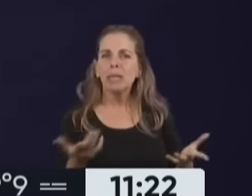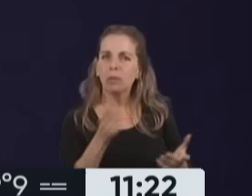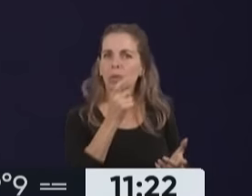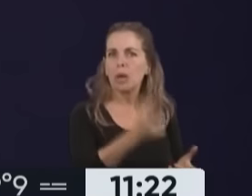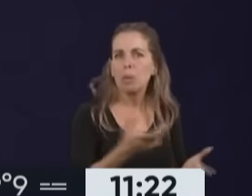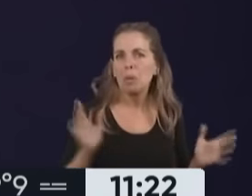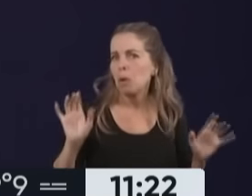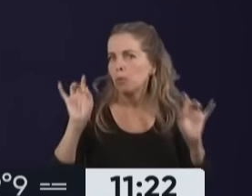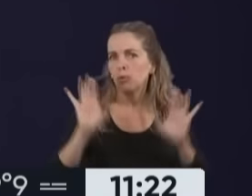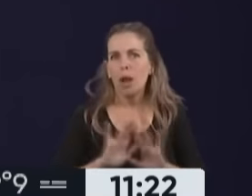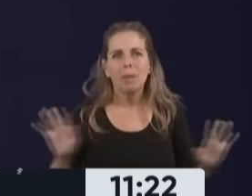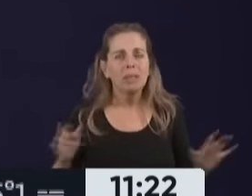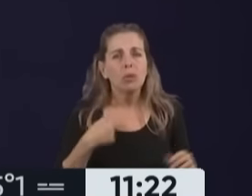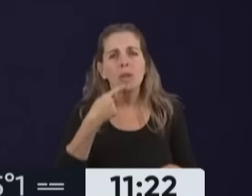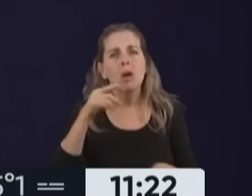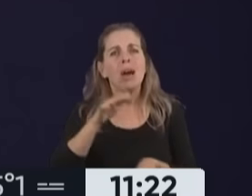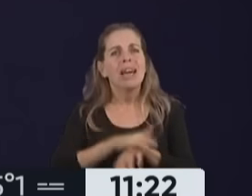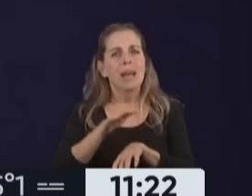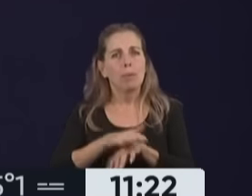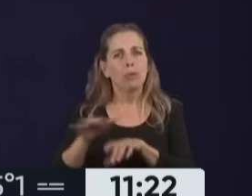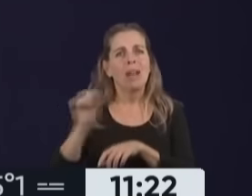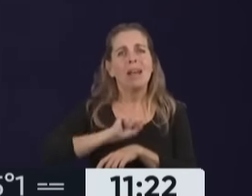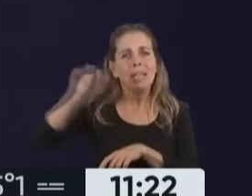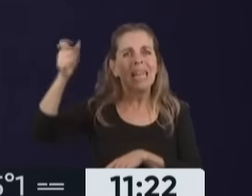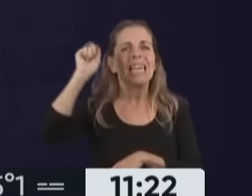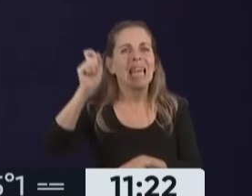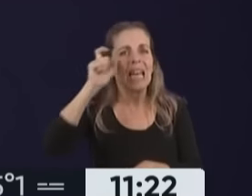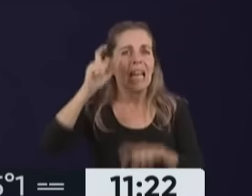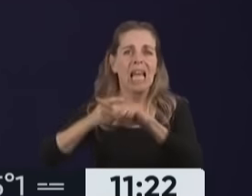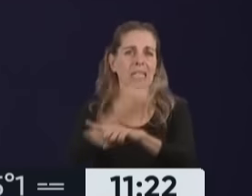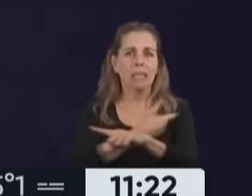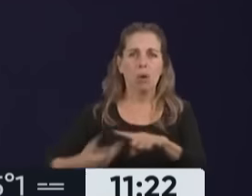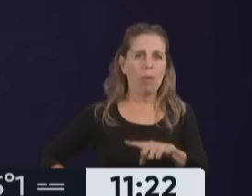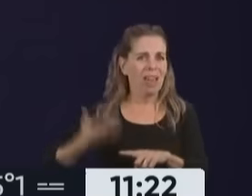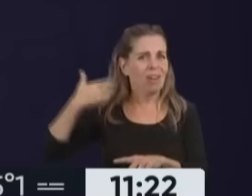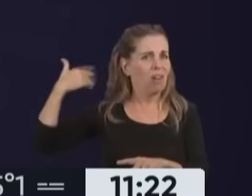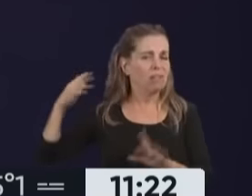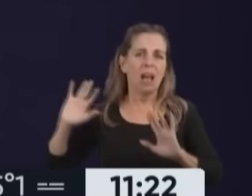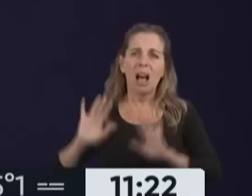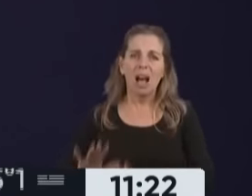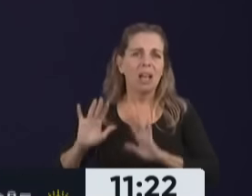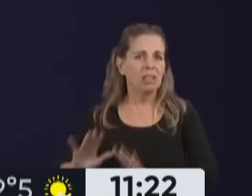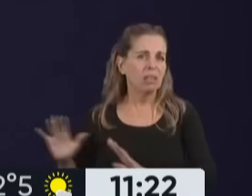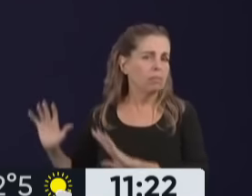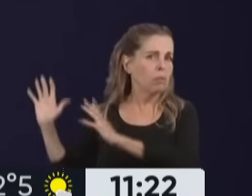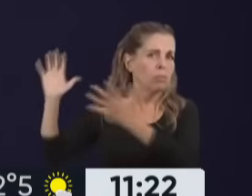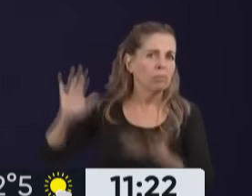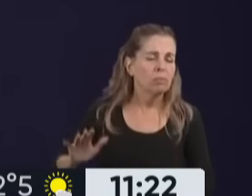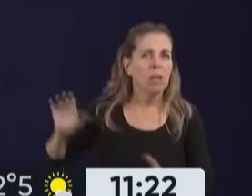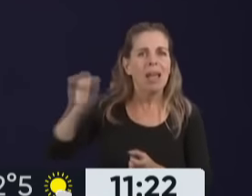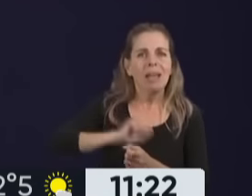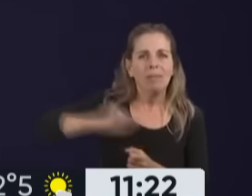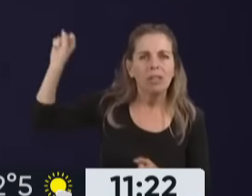más que asignarle toda la responsabilidad inflacionaria al gobierno anterior, absolutamente toda, por una cuestión de dinámica de política monetaria y